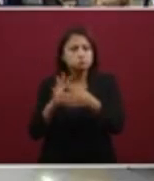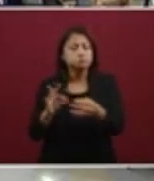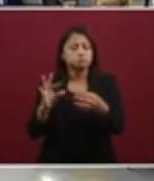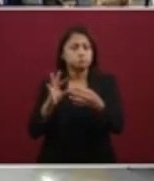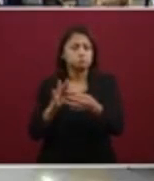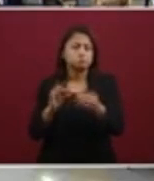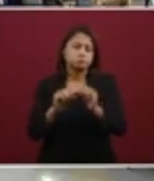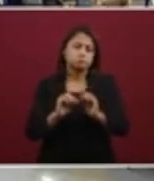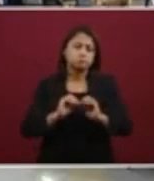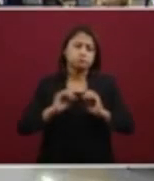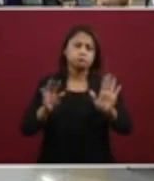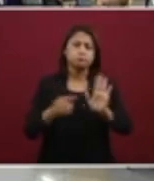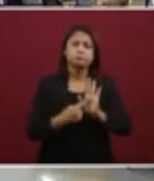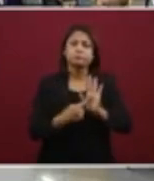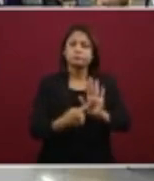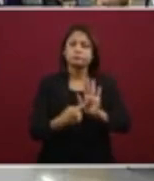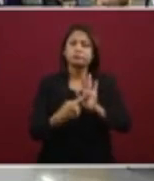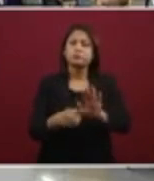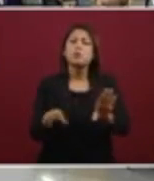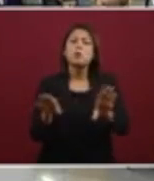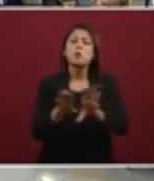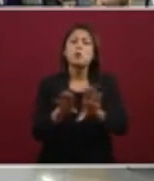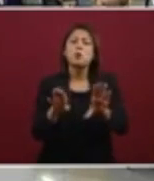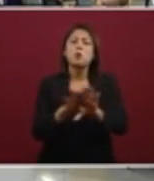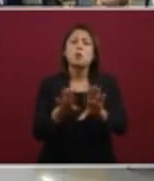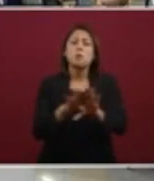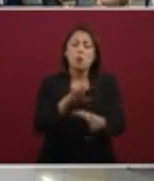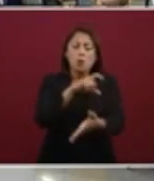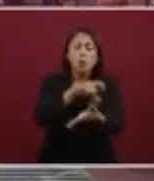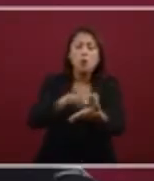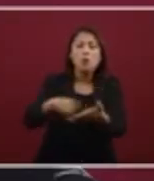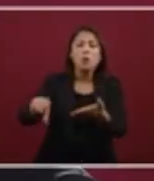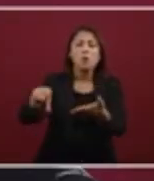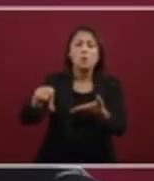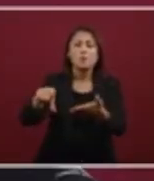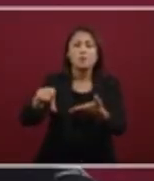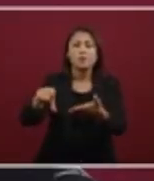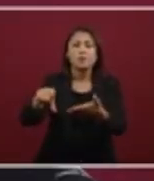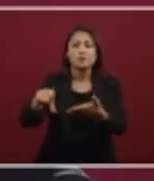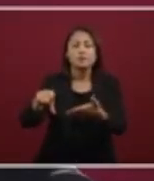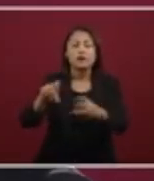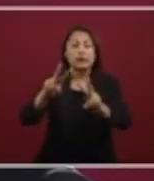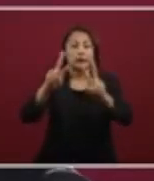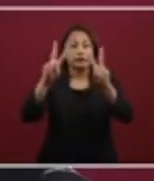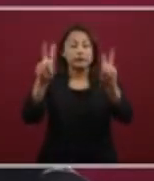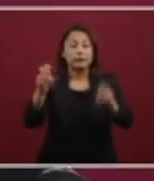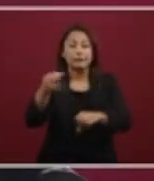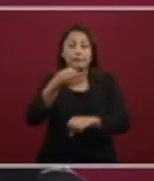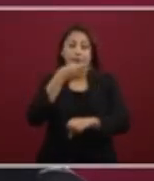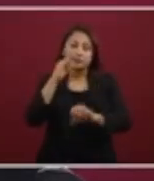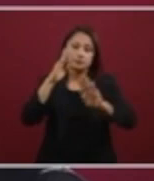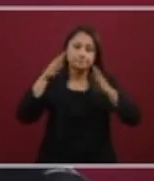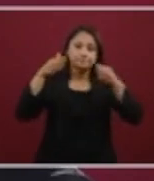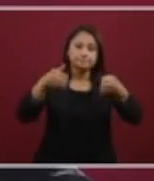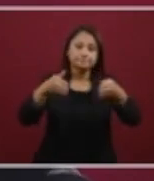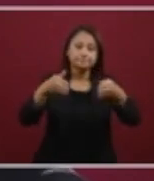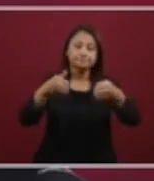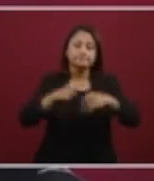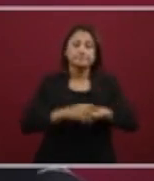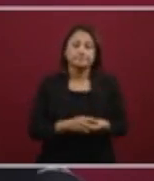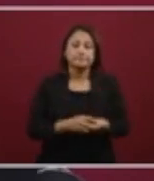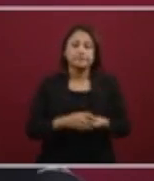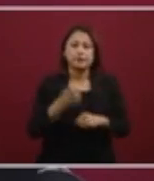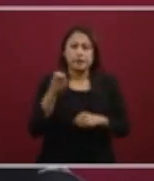adquisiciones y en particular sobre las medicinas. Y esto va a ayudar